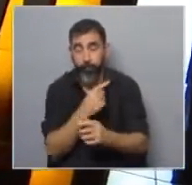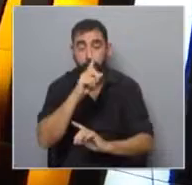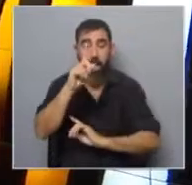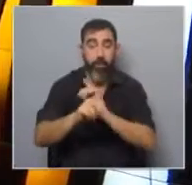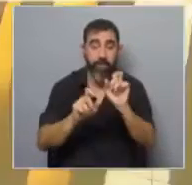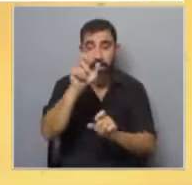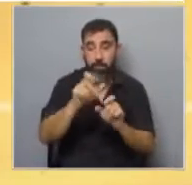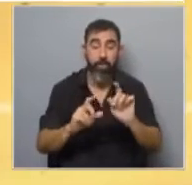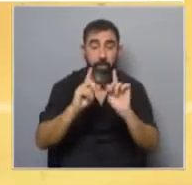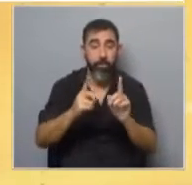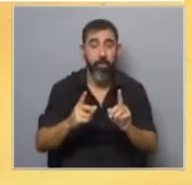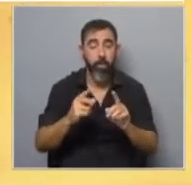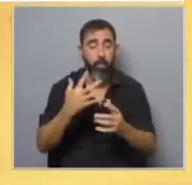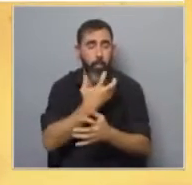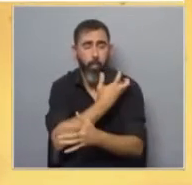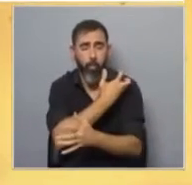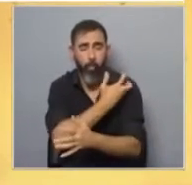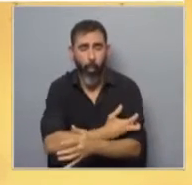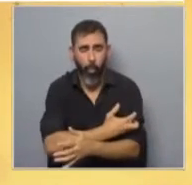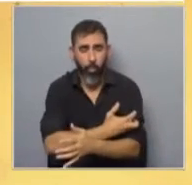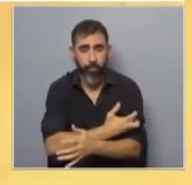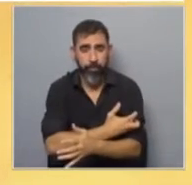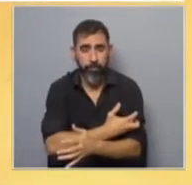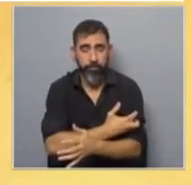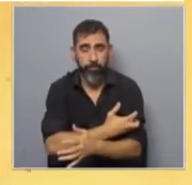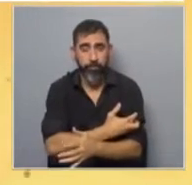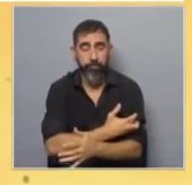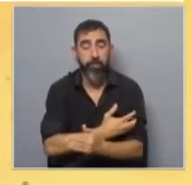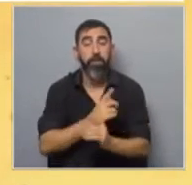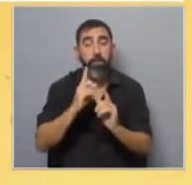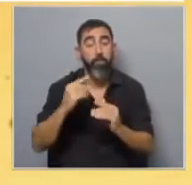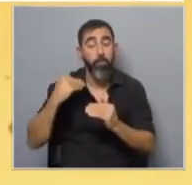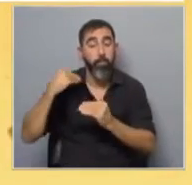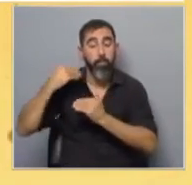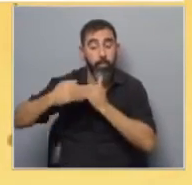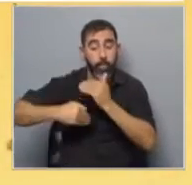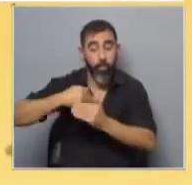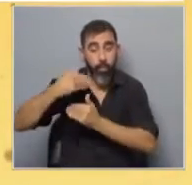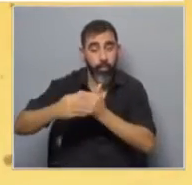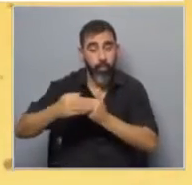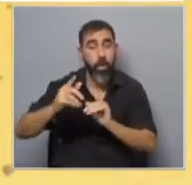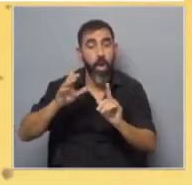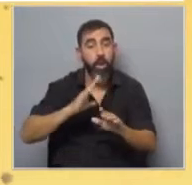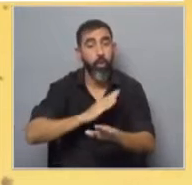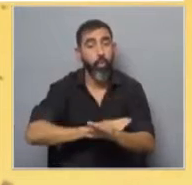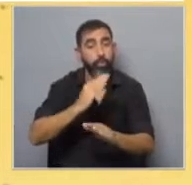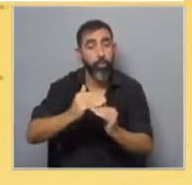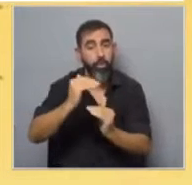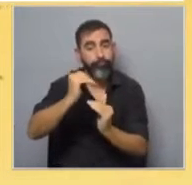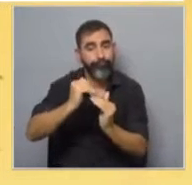gente cayera en la pobreza, proceso que además tuvo un impacto muy